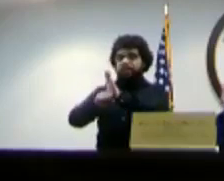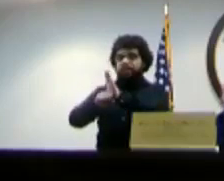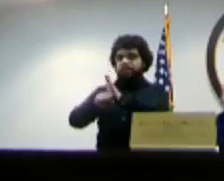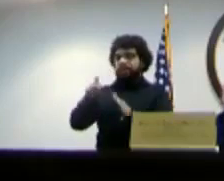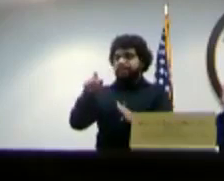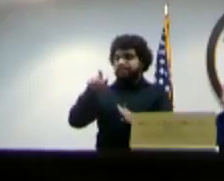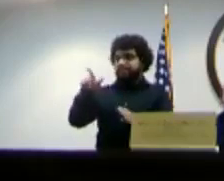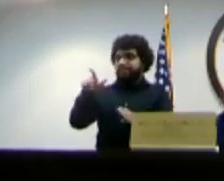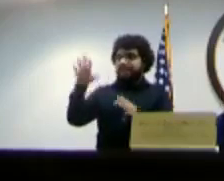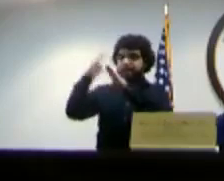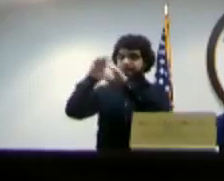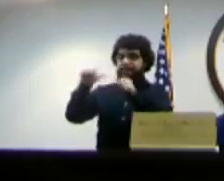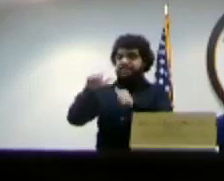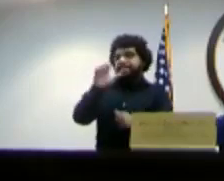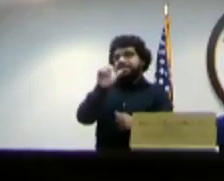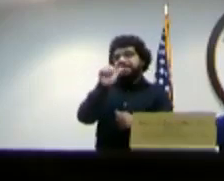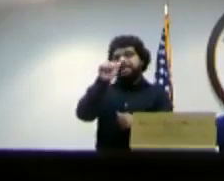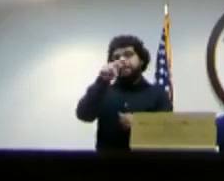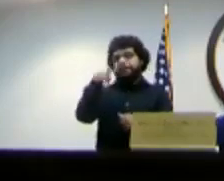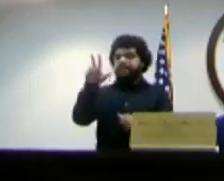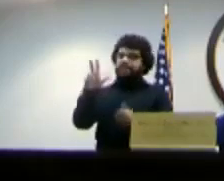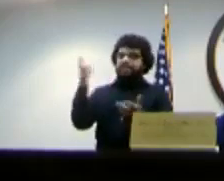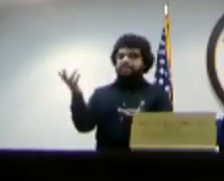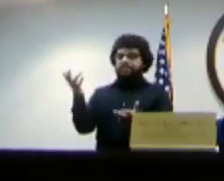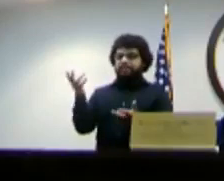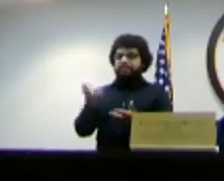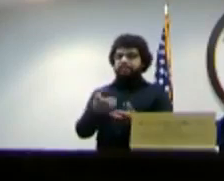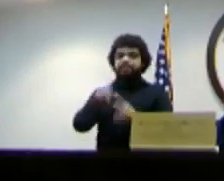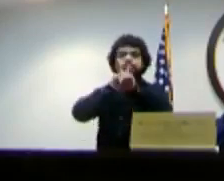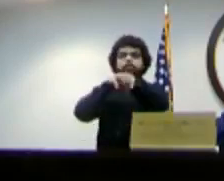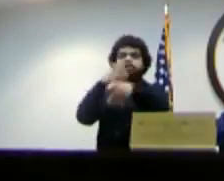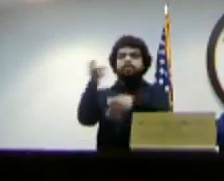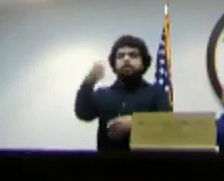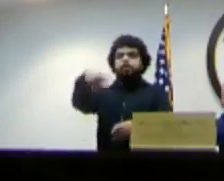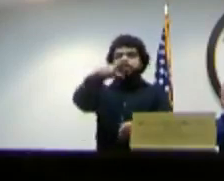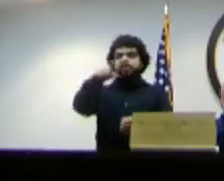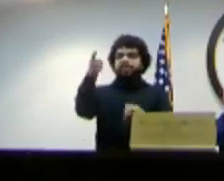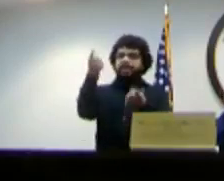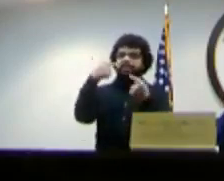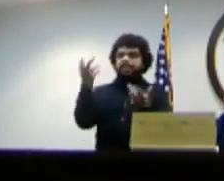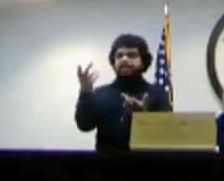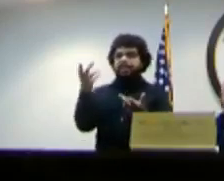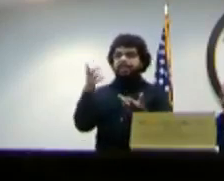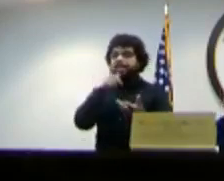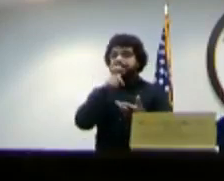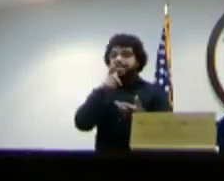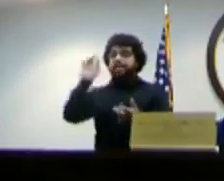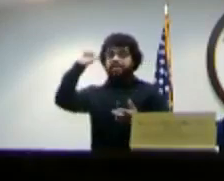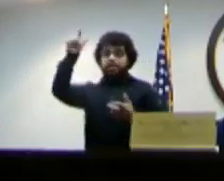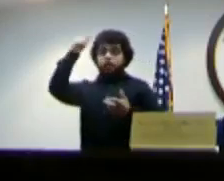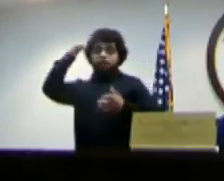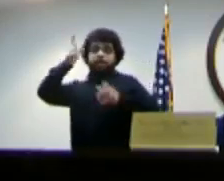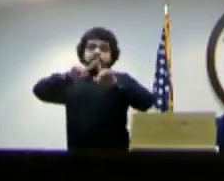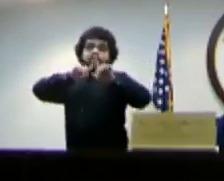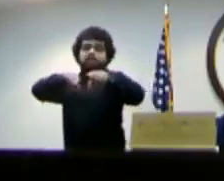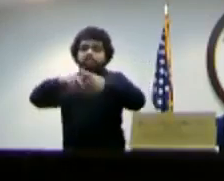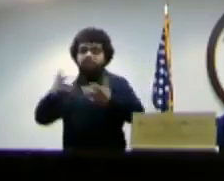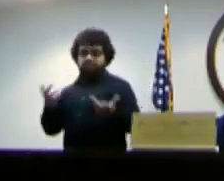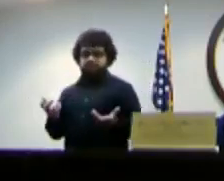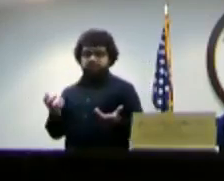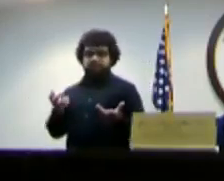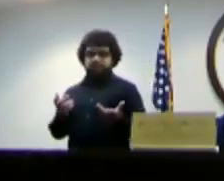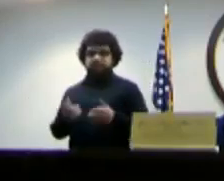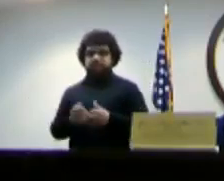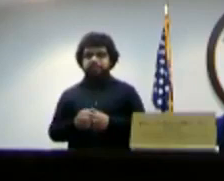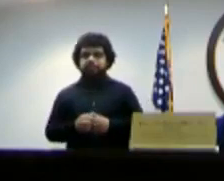junta, de las alianzas público-privadas, le ordenen a usted que viene de órdenes del gobernador. Eso es lo que usted hace. Si me permite, la ley